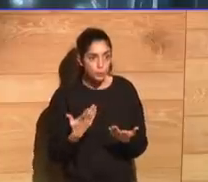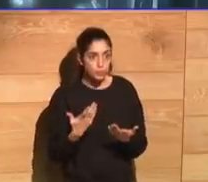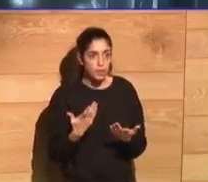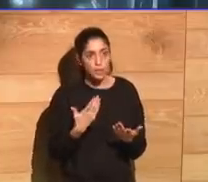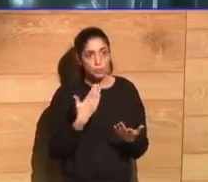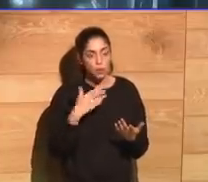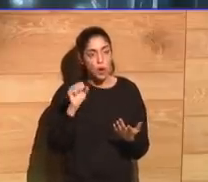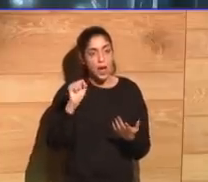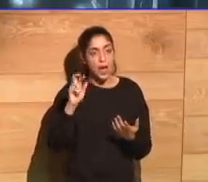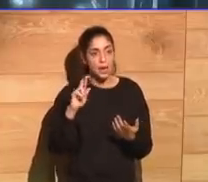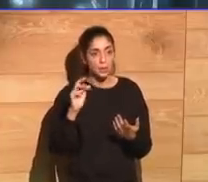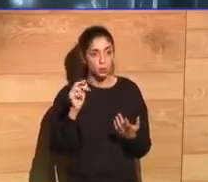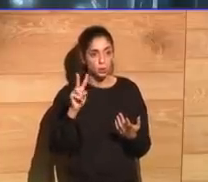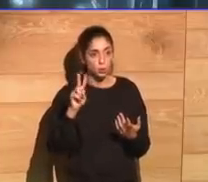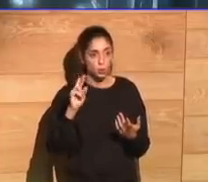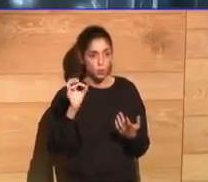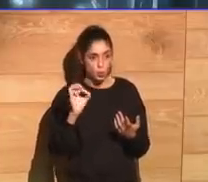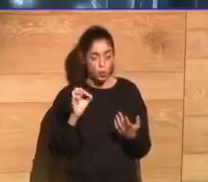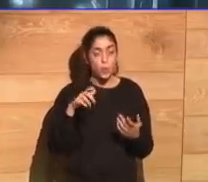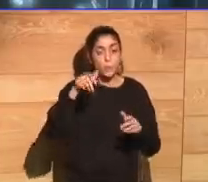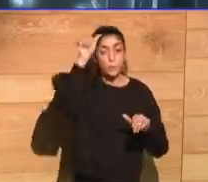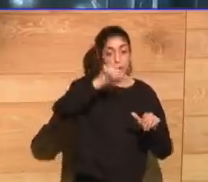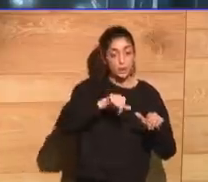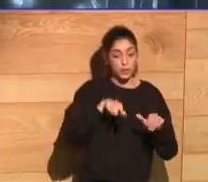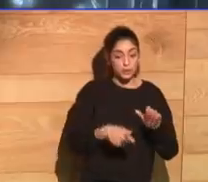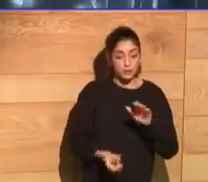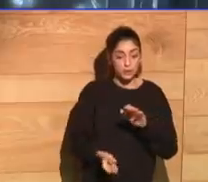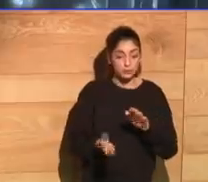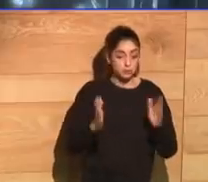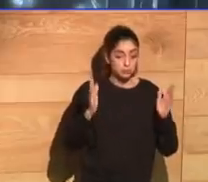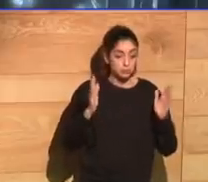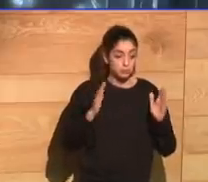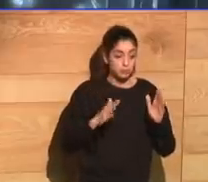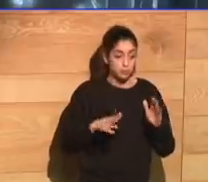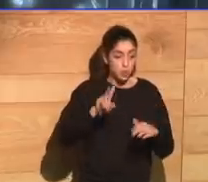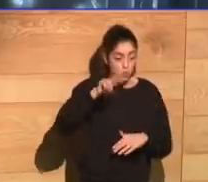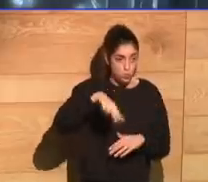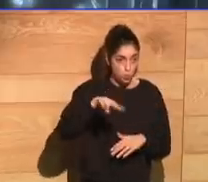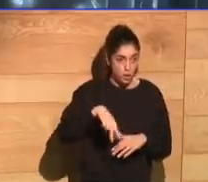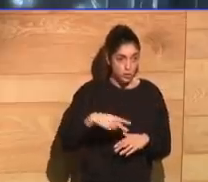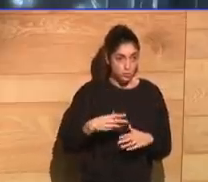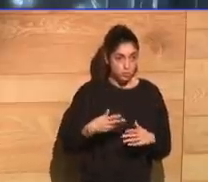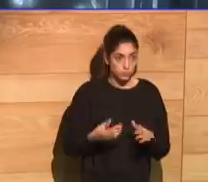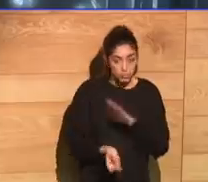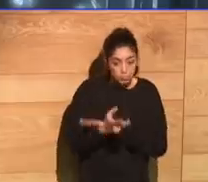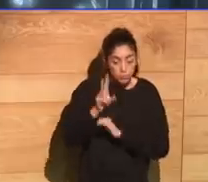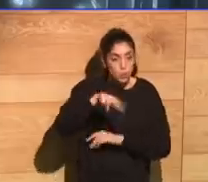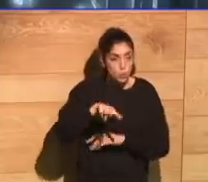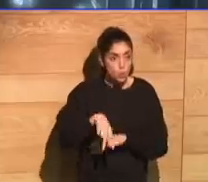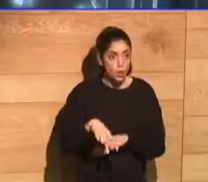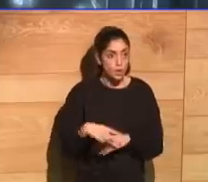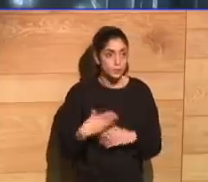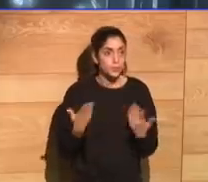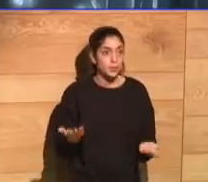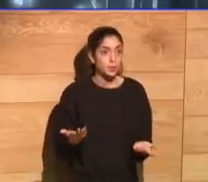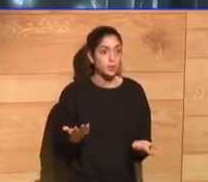Arturo. Esta película no debió haber existido jamás. Y sin embargo, aquí la tenemos. Y la reverenciamos y la adoramos. Y todo lo que tenía que